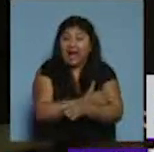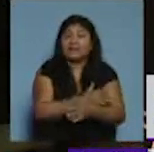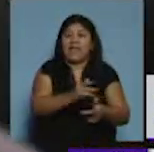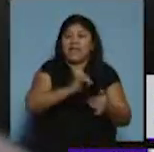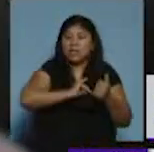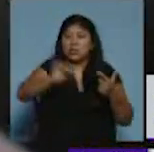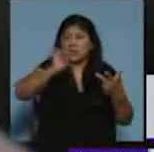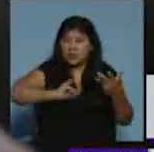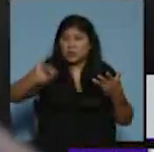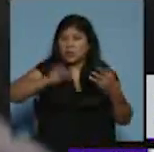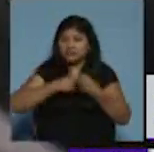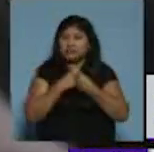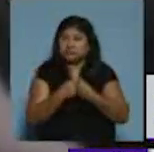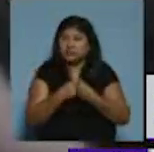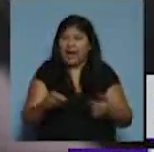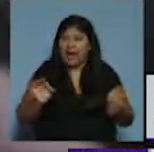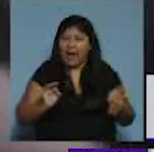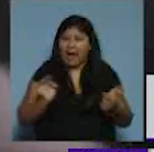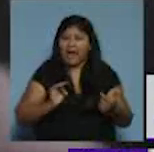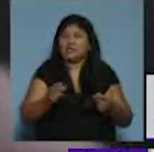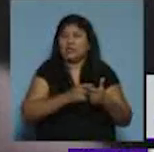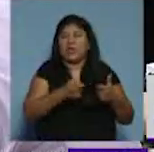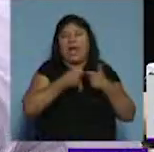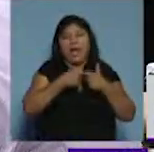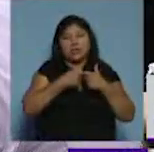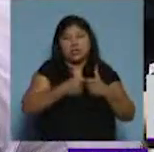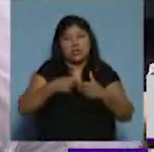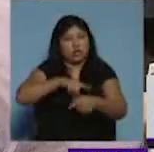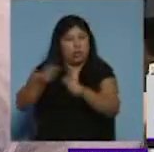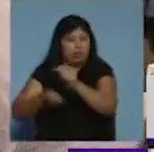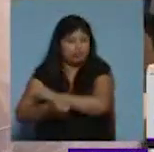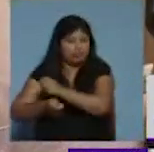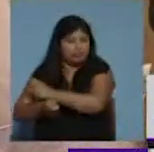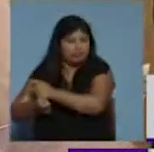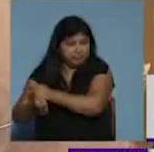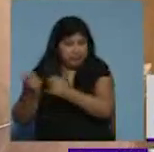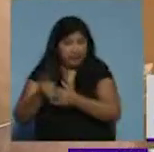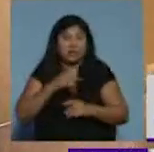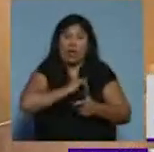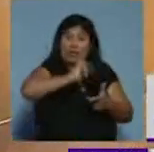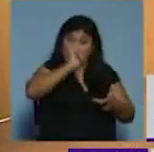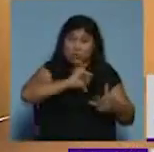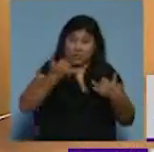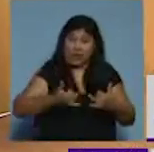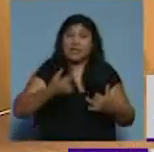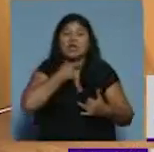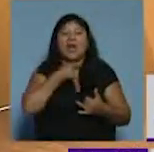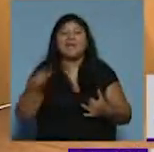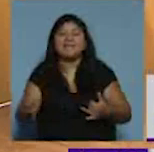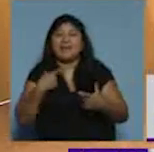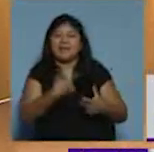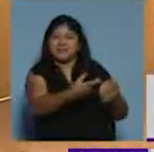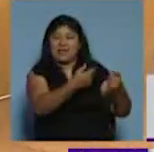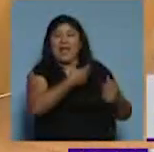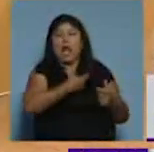durante muchos años funcionaba una asociación ilícita que tenía como objeto sacar del circuito formal